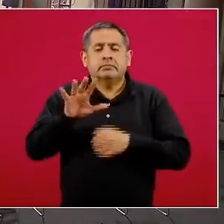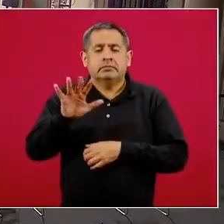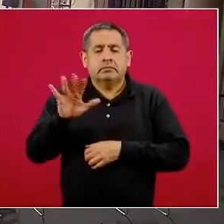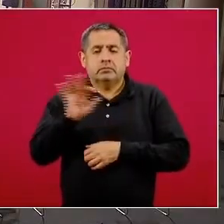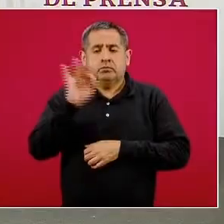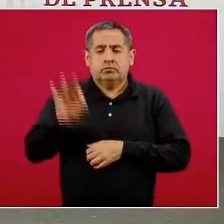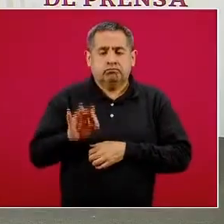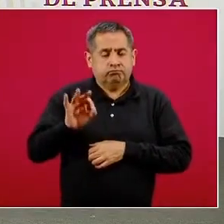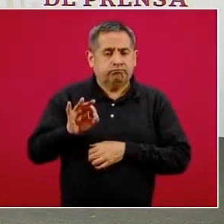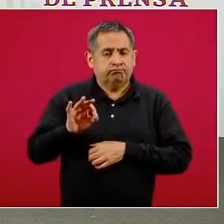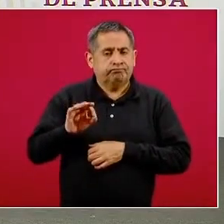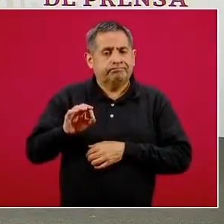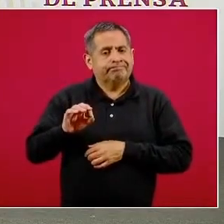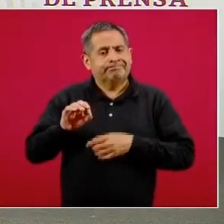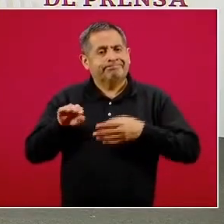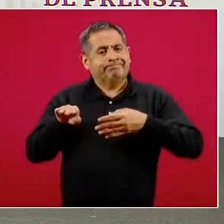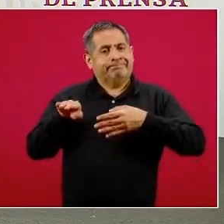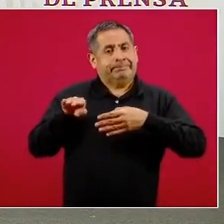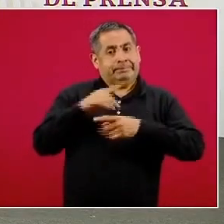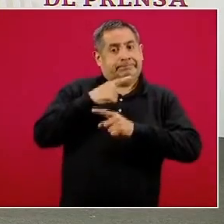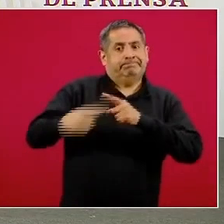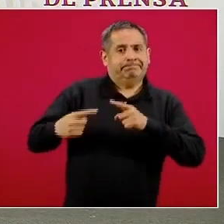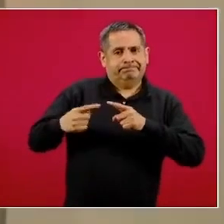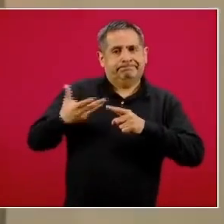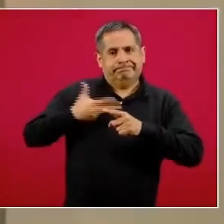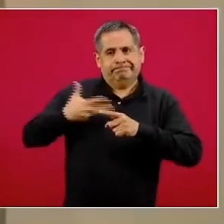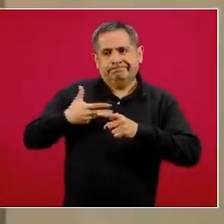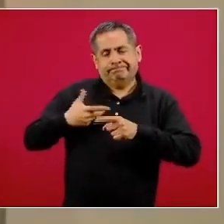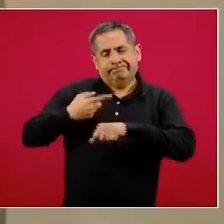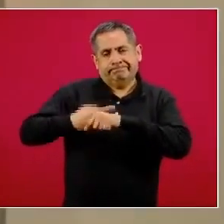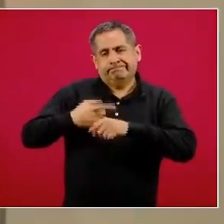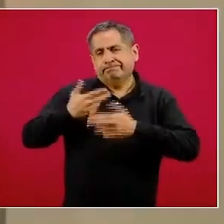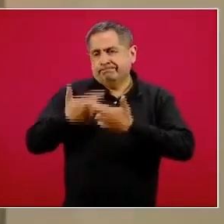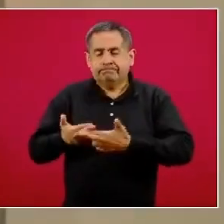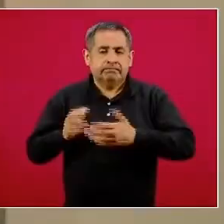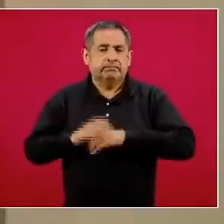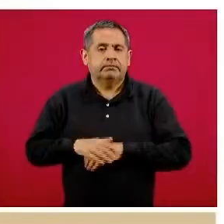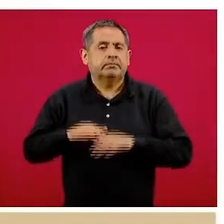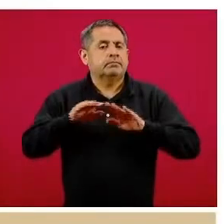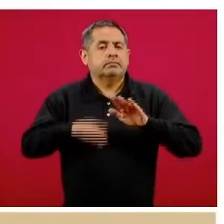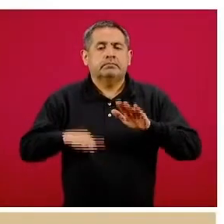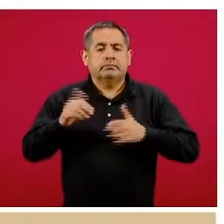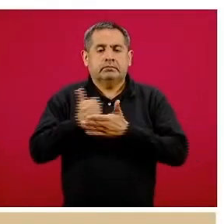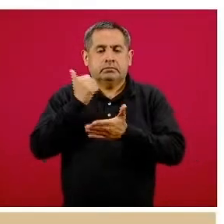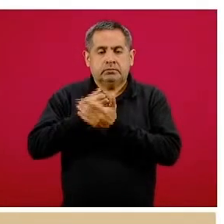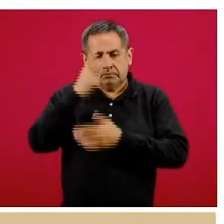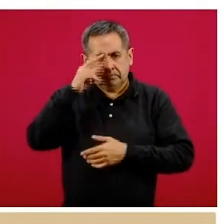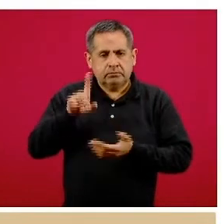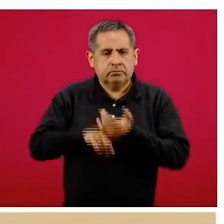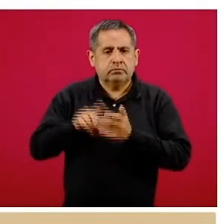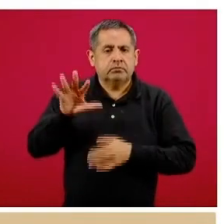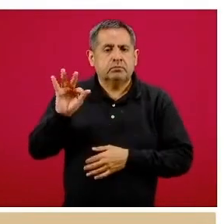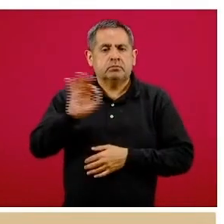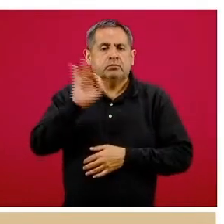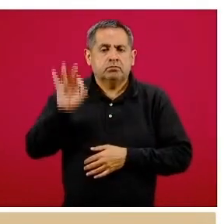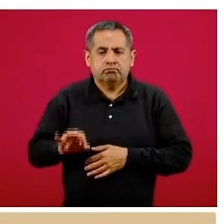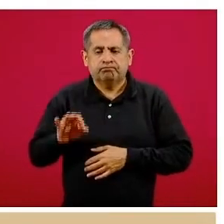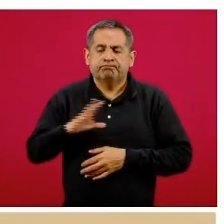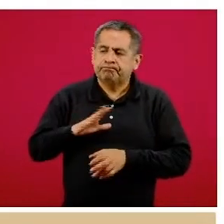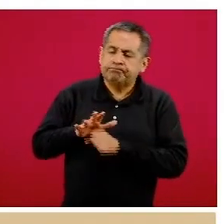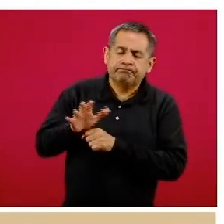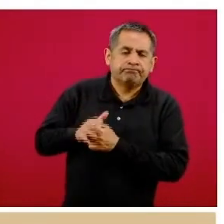50% de su ocupación, y de ahí para abajo la Ciudad de México con un 40% es el que le